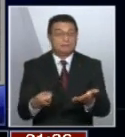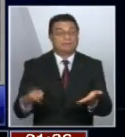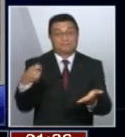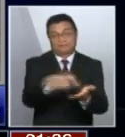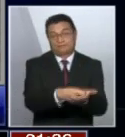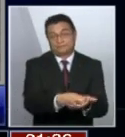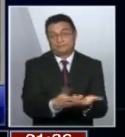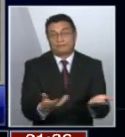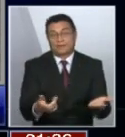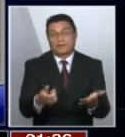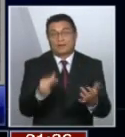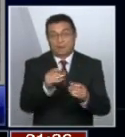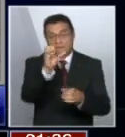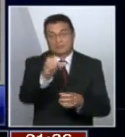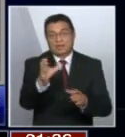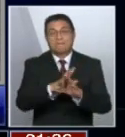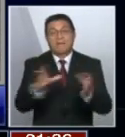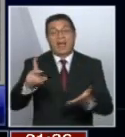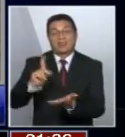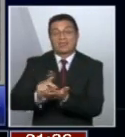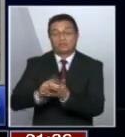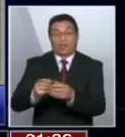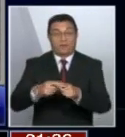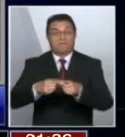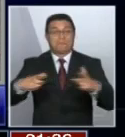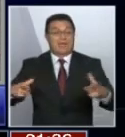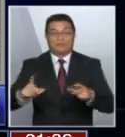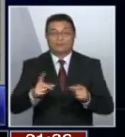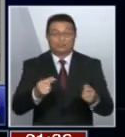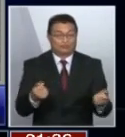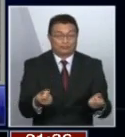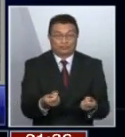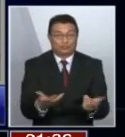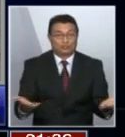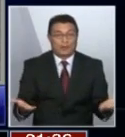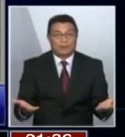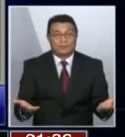financiar la presencia de más diputados con el fin del binominal. No cuadran las cifras.